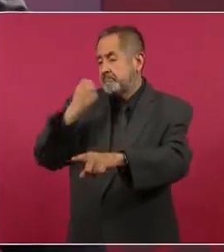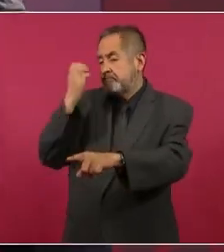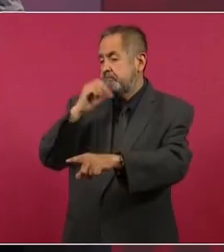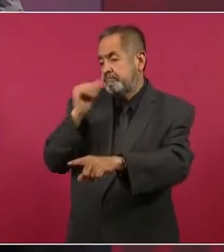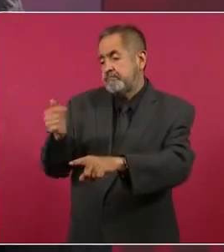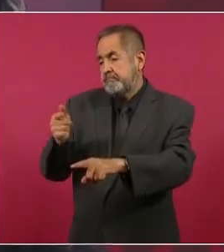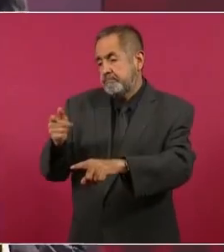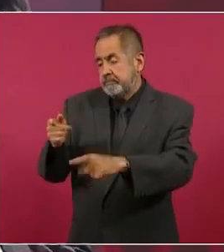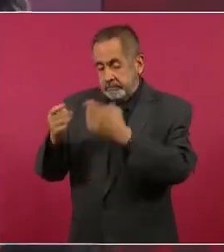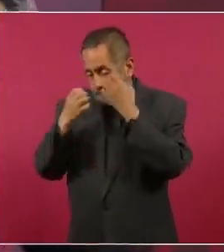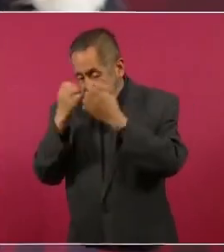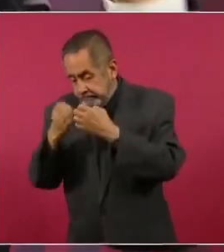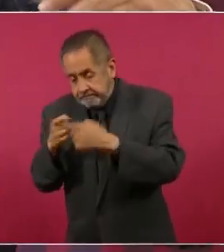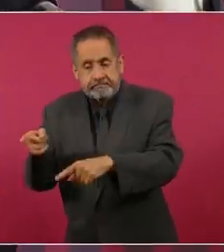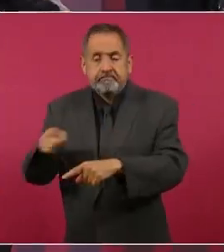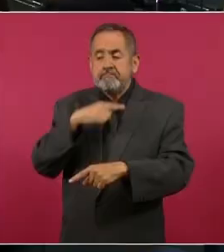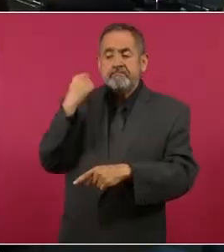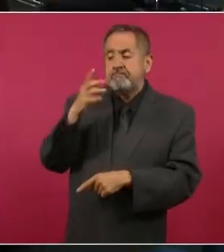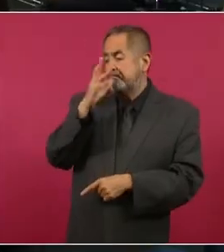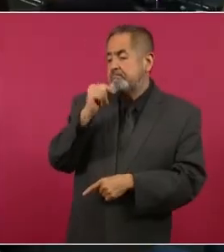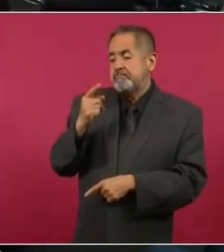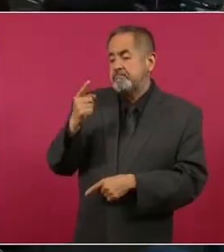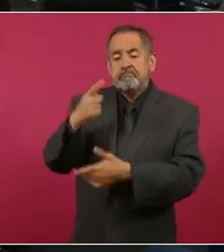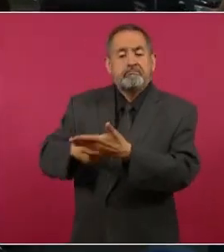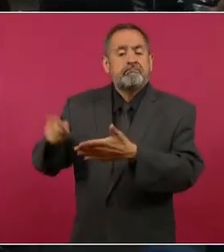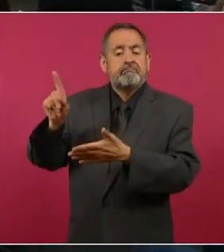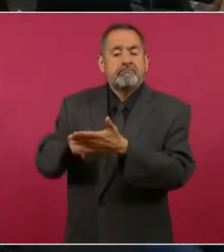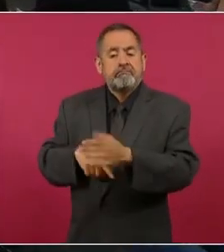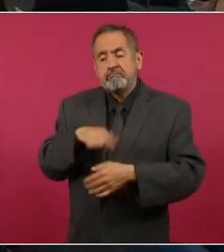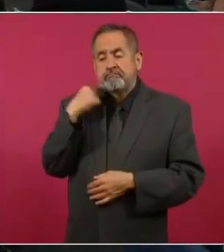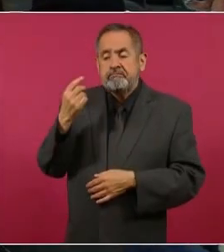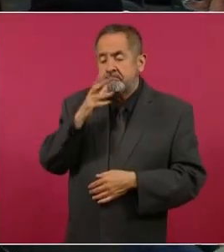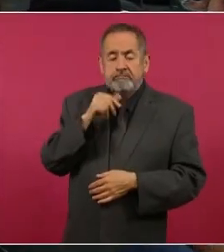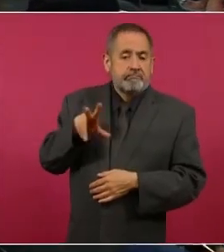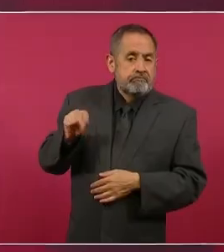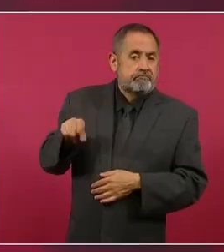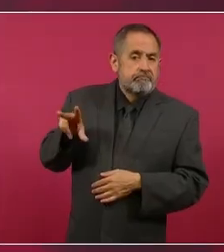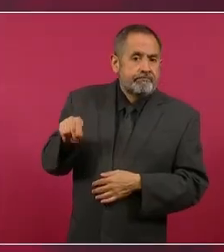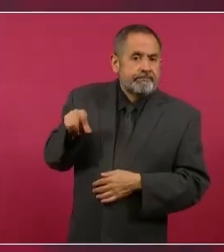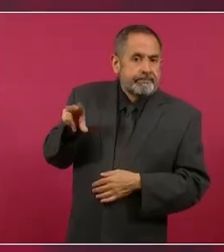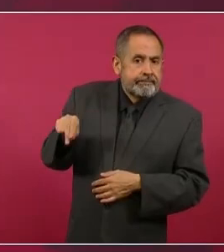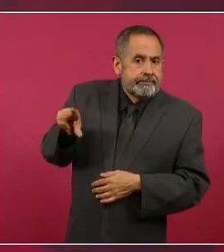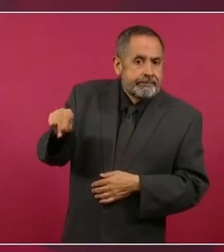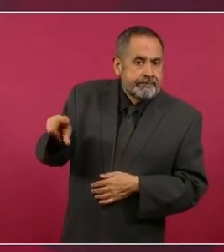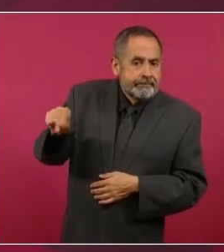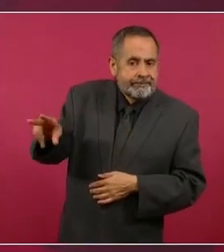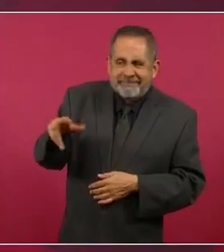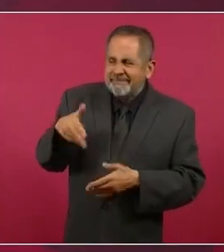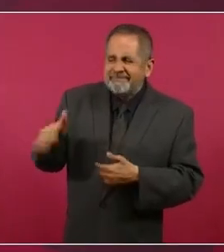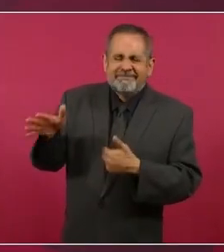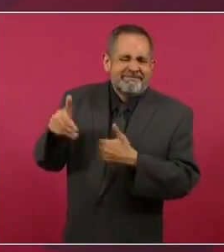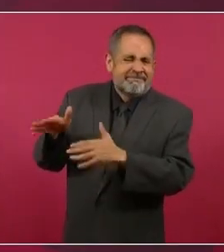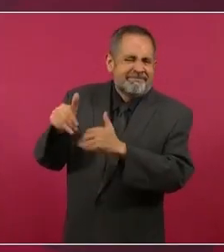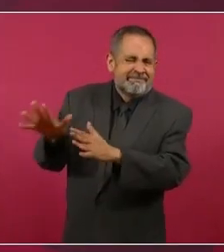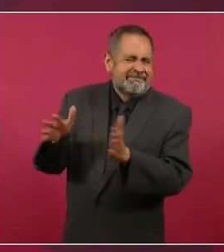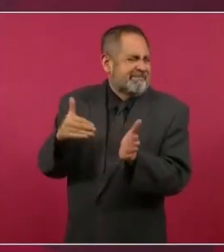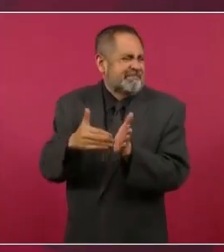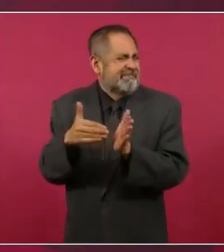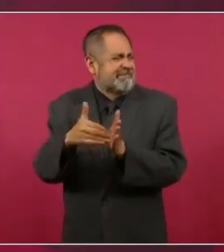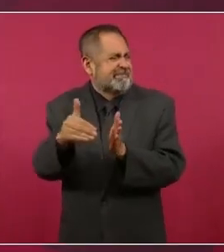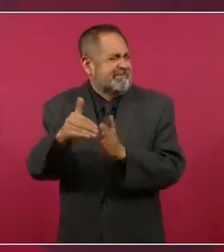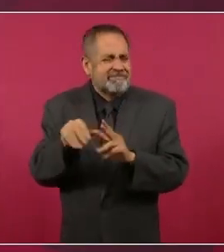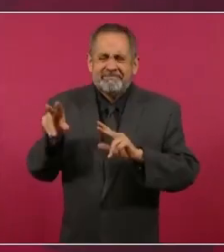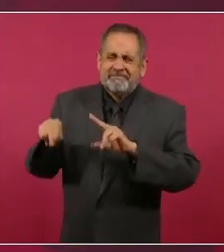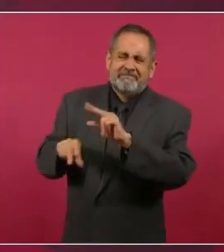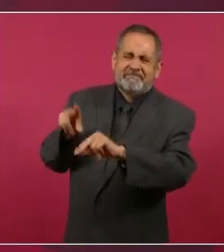el examen de admisión los que querían ingresar a las universidades públicas y rechazaban a miles.